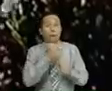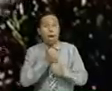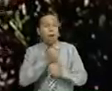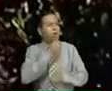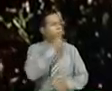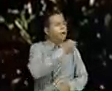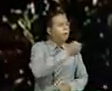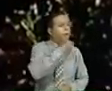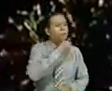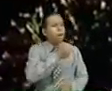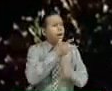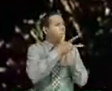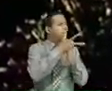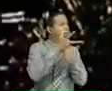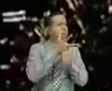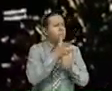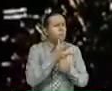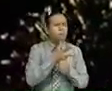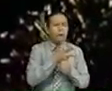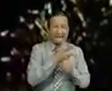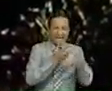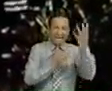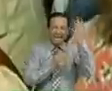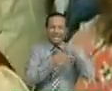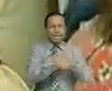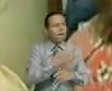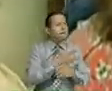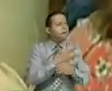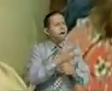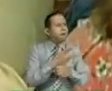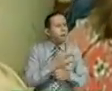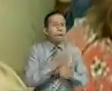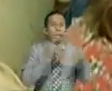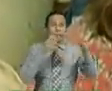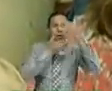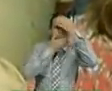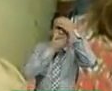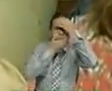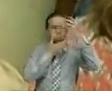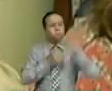terroristas registrados en esa zona del país.